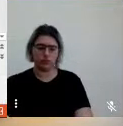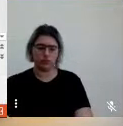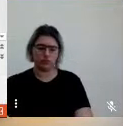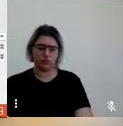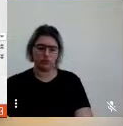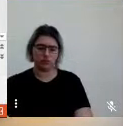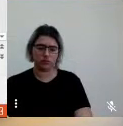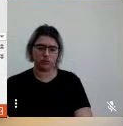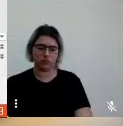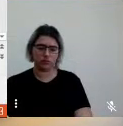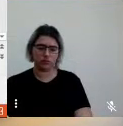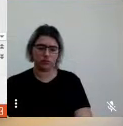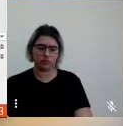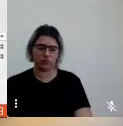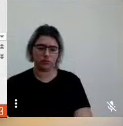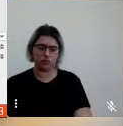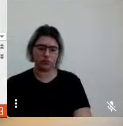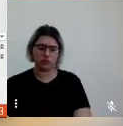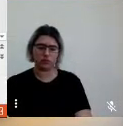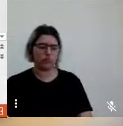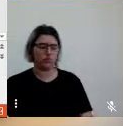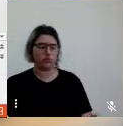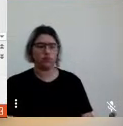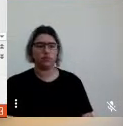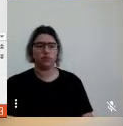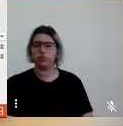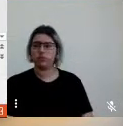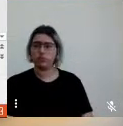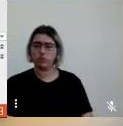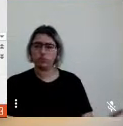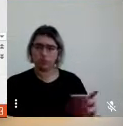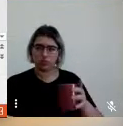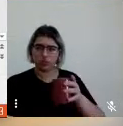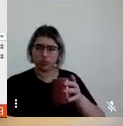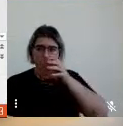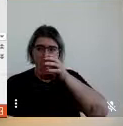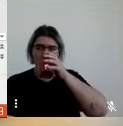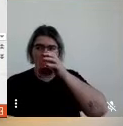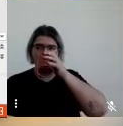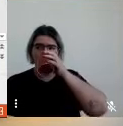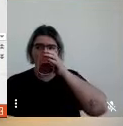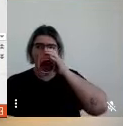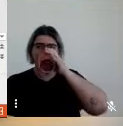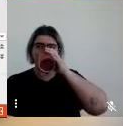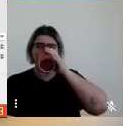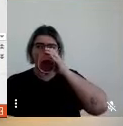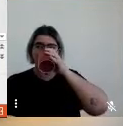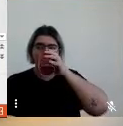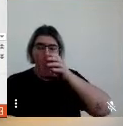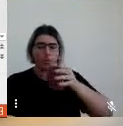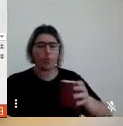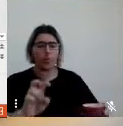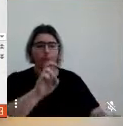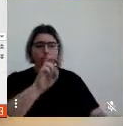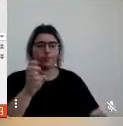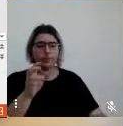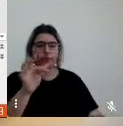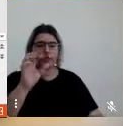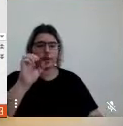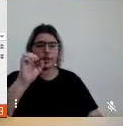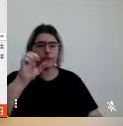En este punto, los alimentos ricos en polifenoles, aparte de lo que os comentaba antes, de las frutas y verduras, también se encuentran